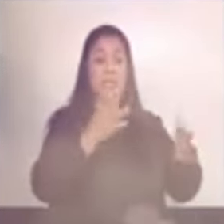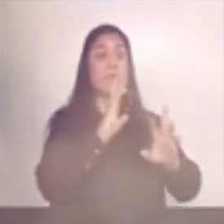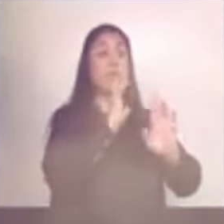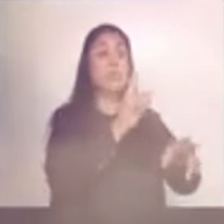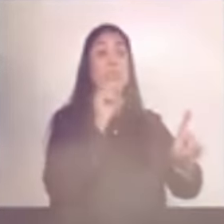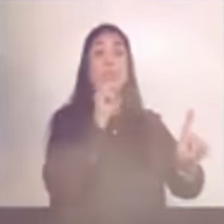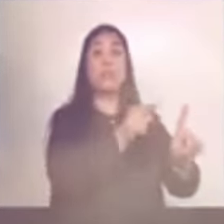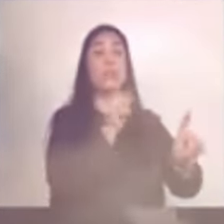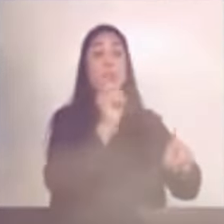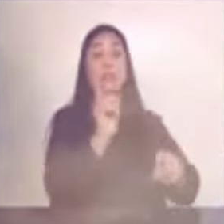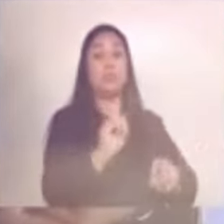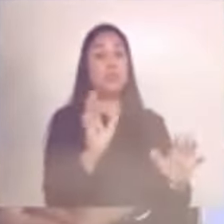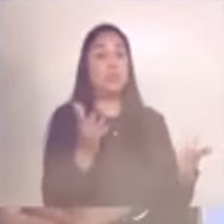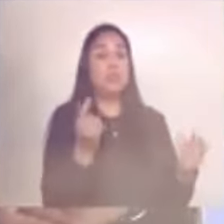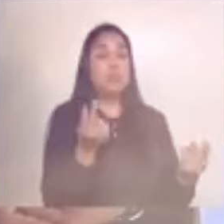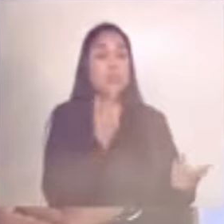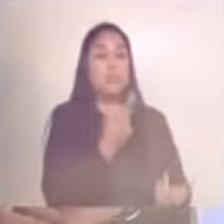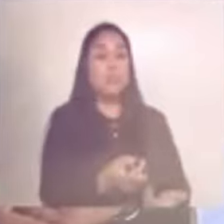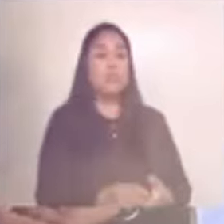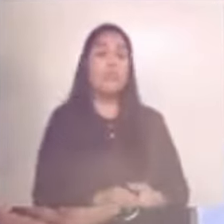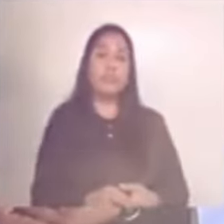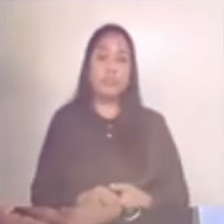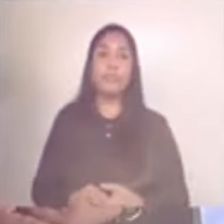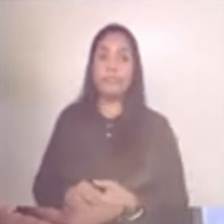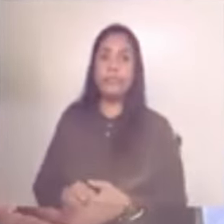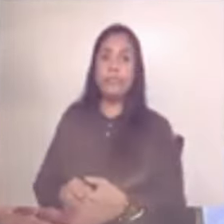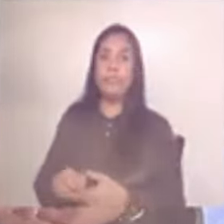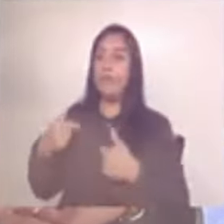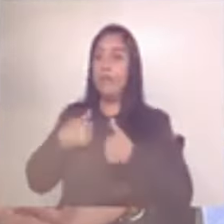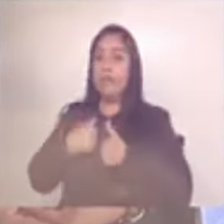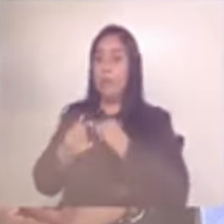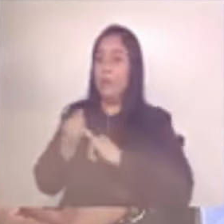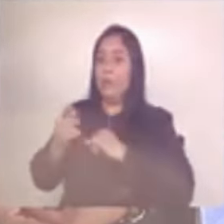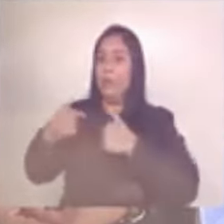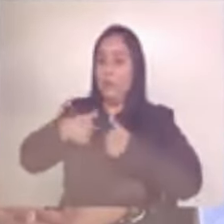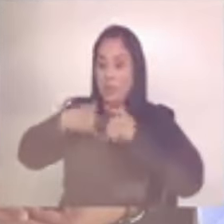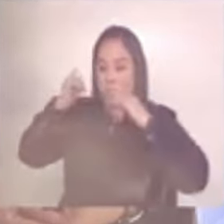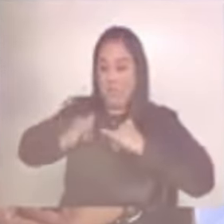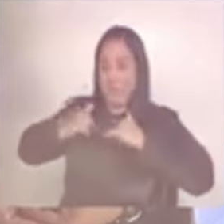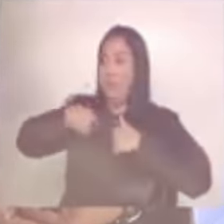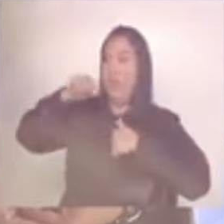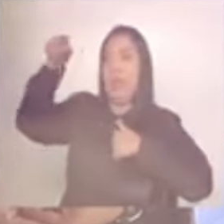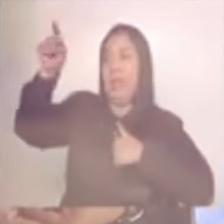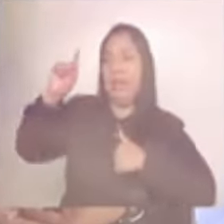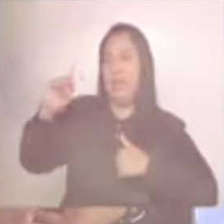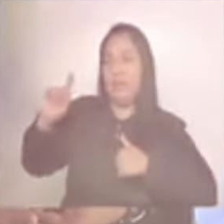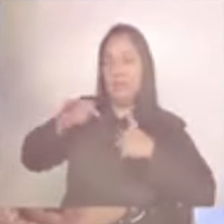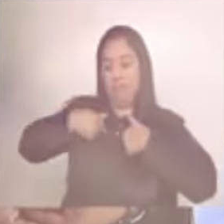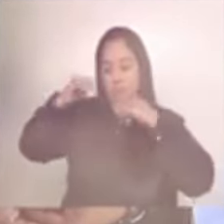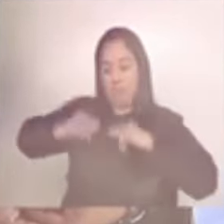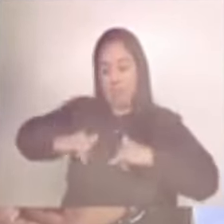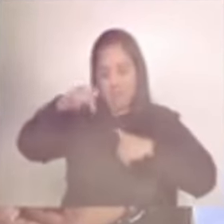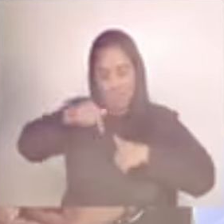directa por parte de usted. Muchas gracias. Bueno, lo último, yo estoy aquí, no estoy allá. Y estamos viendo esta